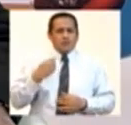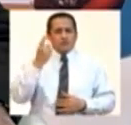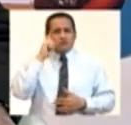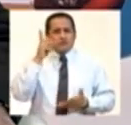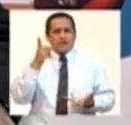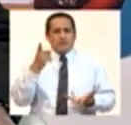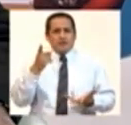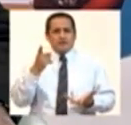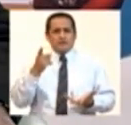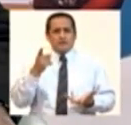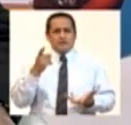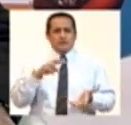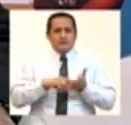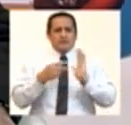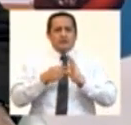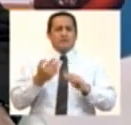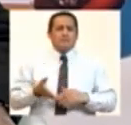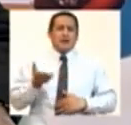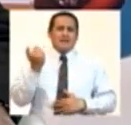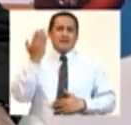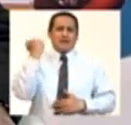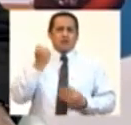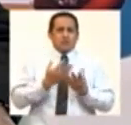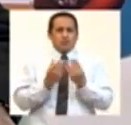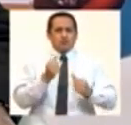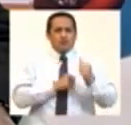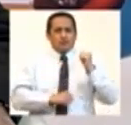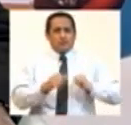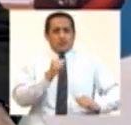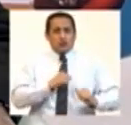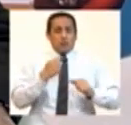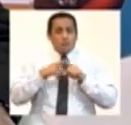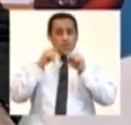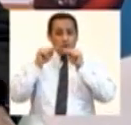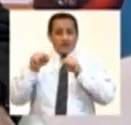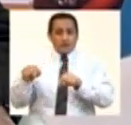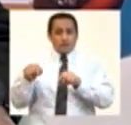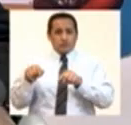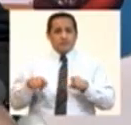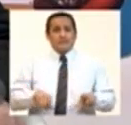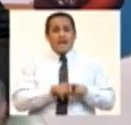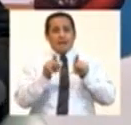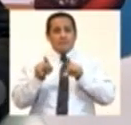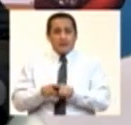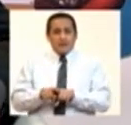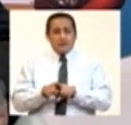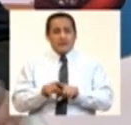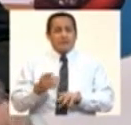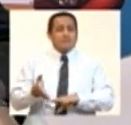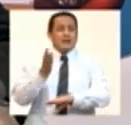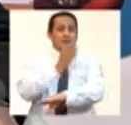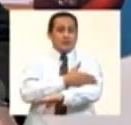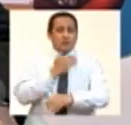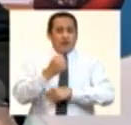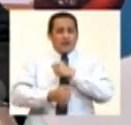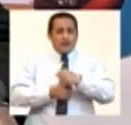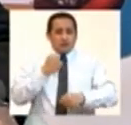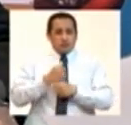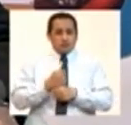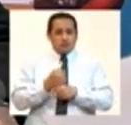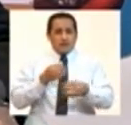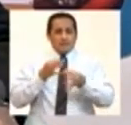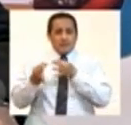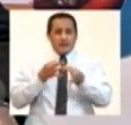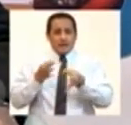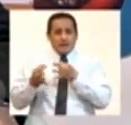generaciones sobre la década del terror. Por eso, también desde una lógica histórica más